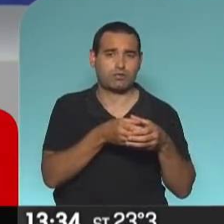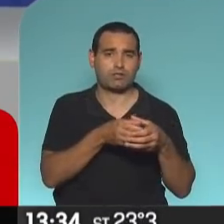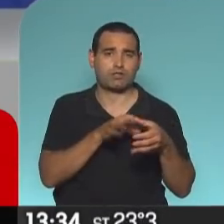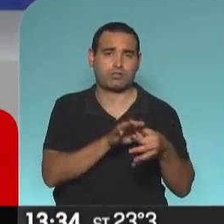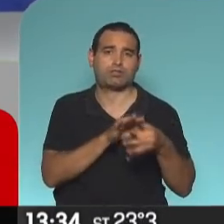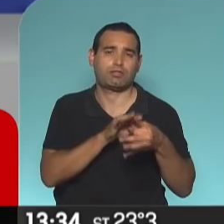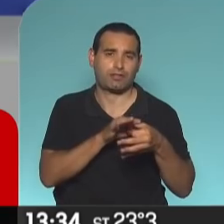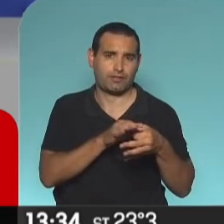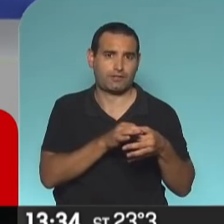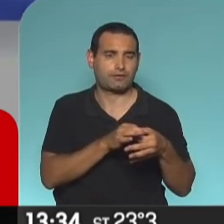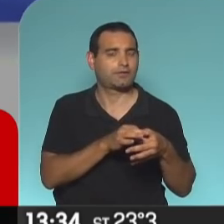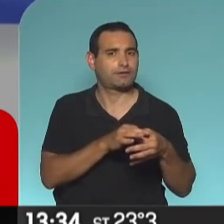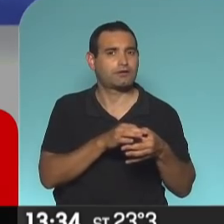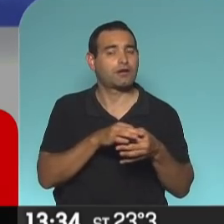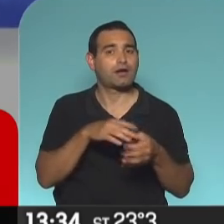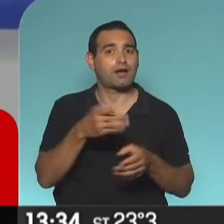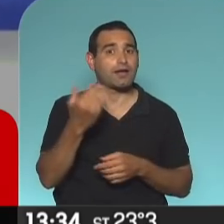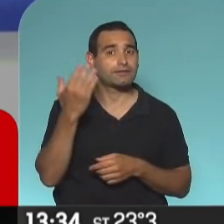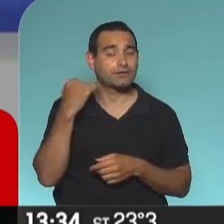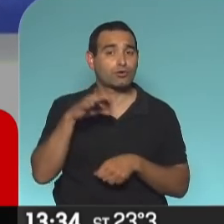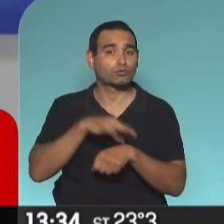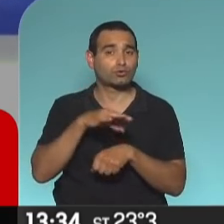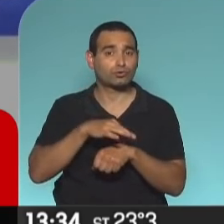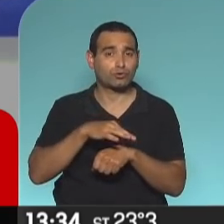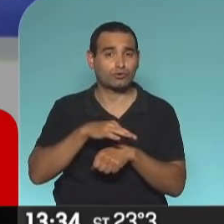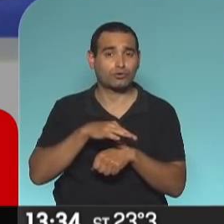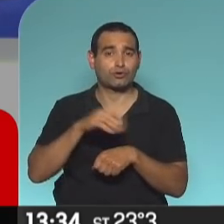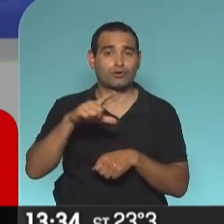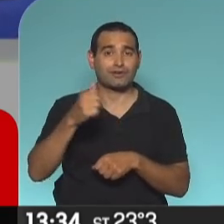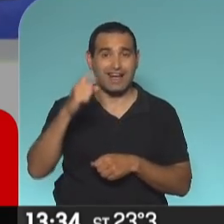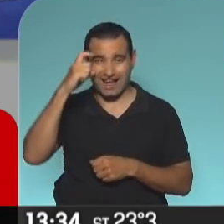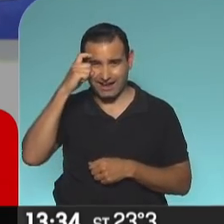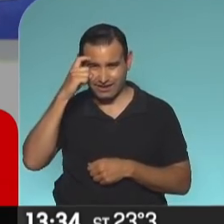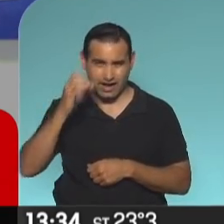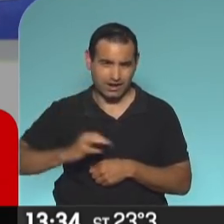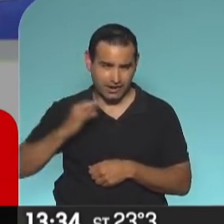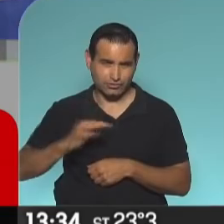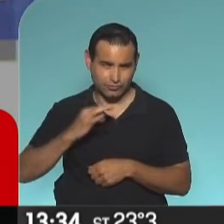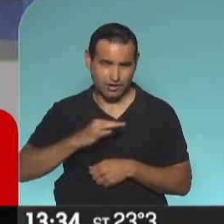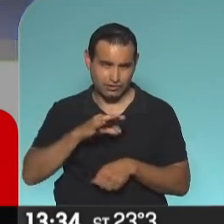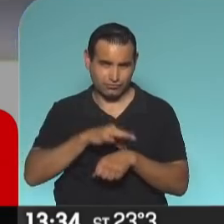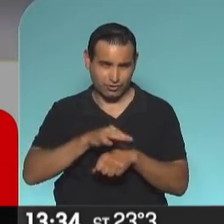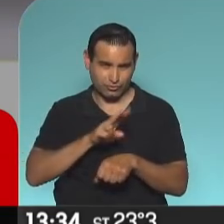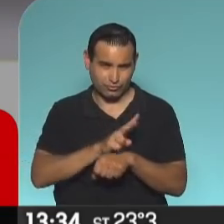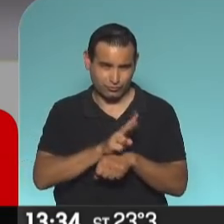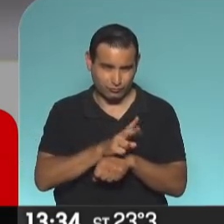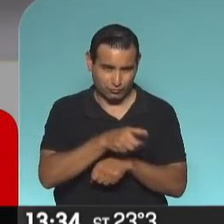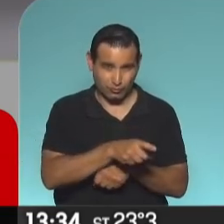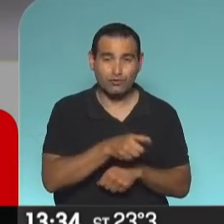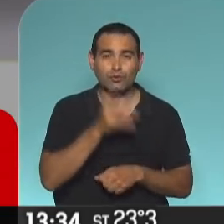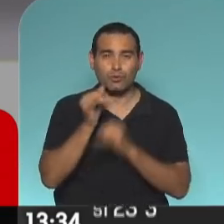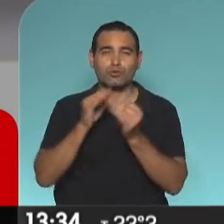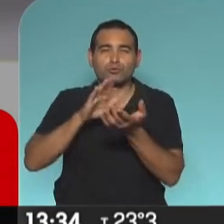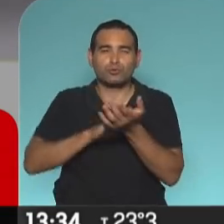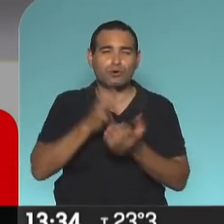otro peso las palabras del doctor Cae, quien lo atendió durante tanto tiempo, cuando hablaba de Diego y